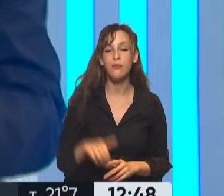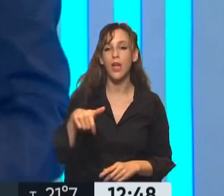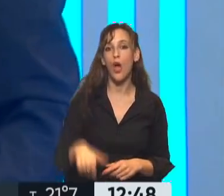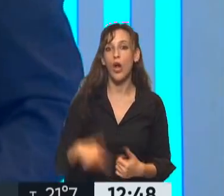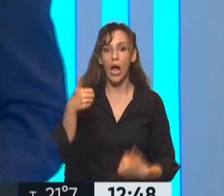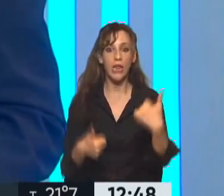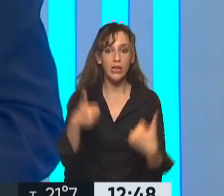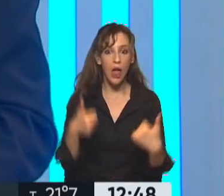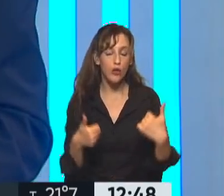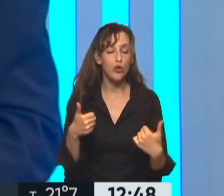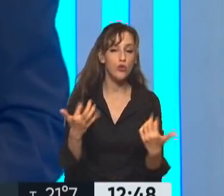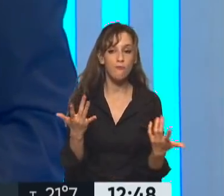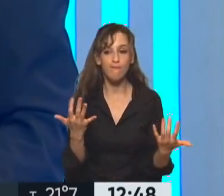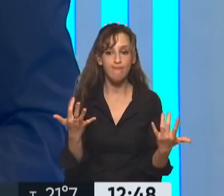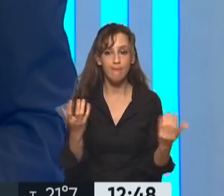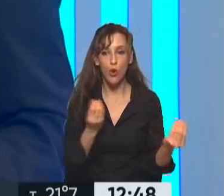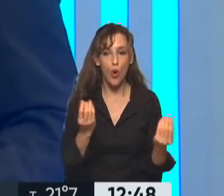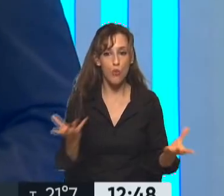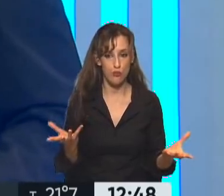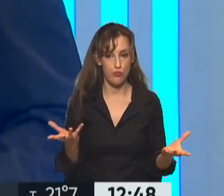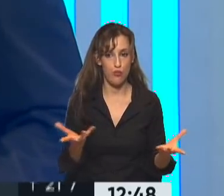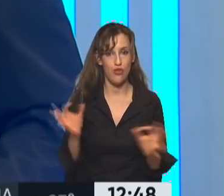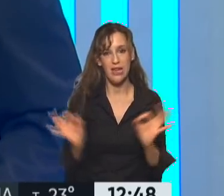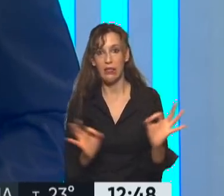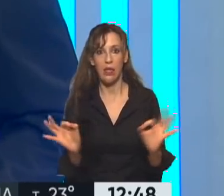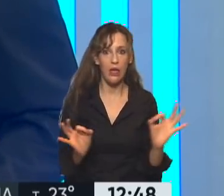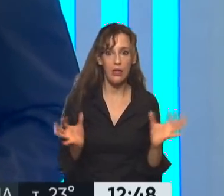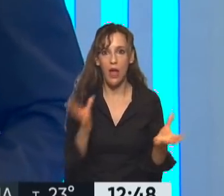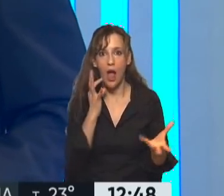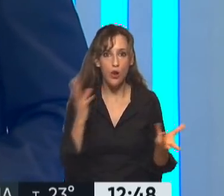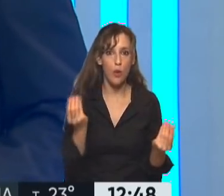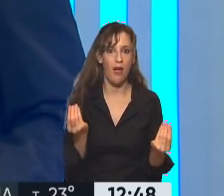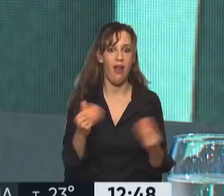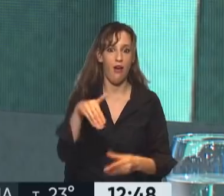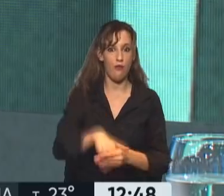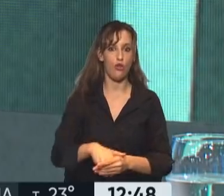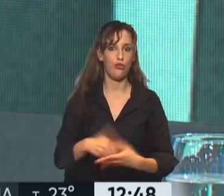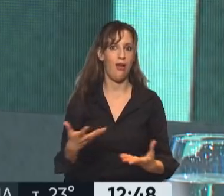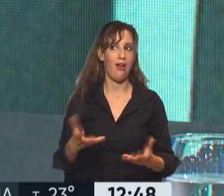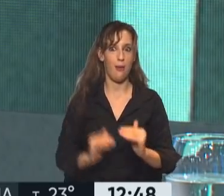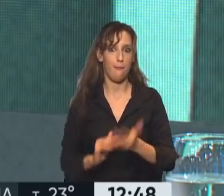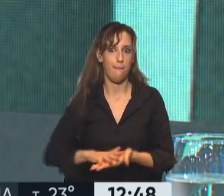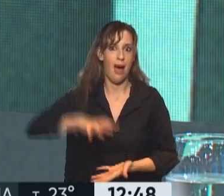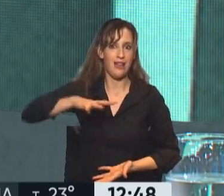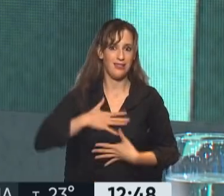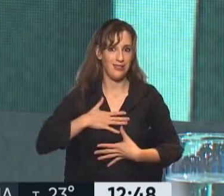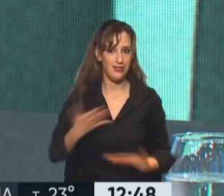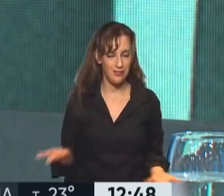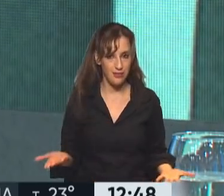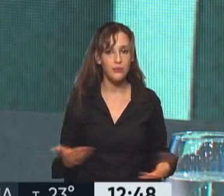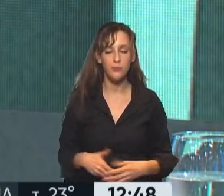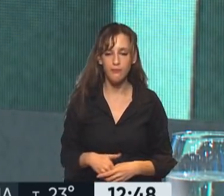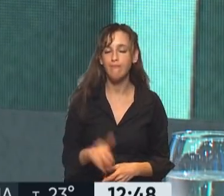empezar a llevar esos votos para su comando de campaña, ¿no? Es muy interesante. Qué difícil. Sí, Ever fue la verdad muy